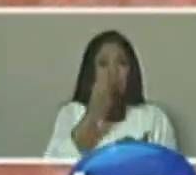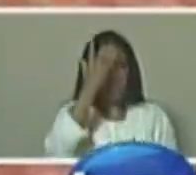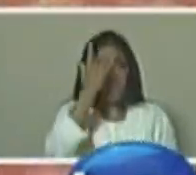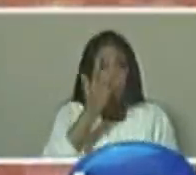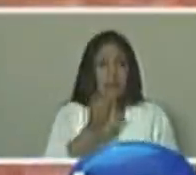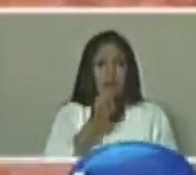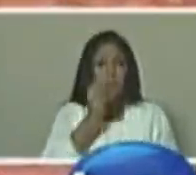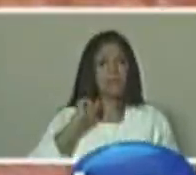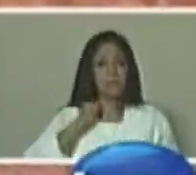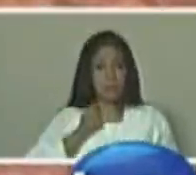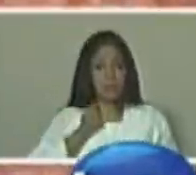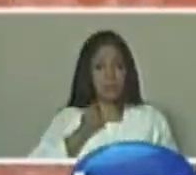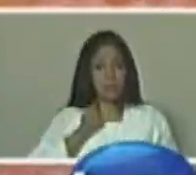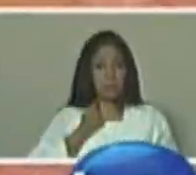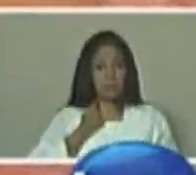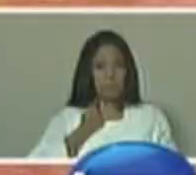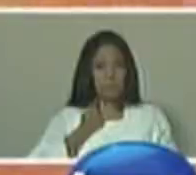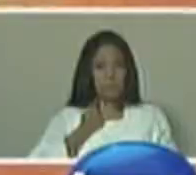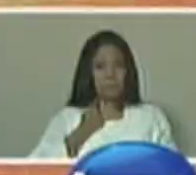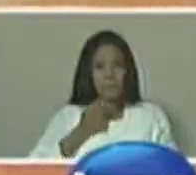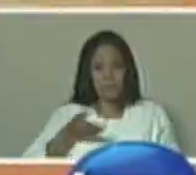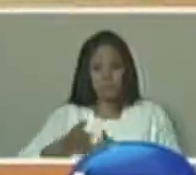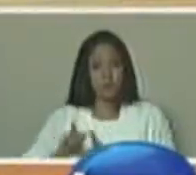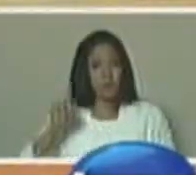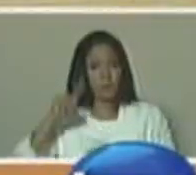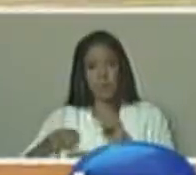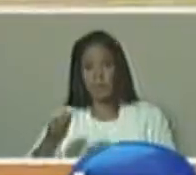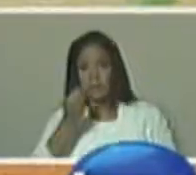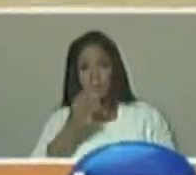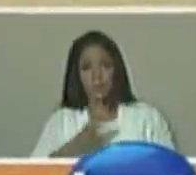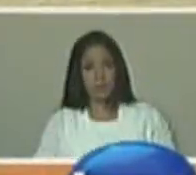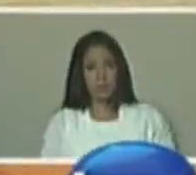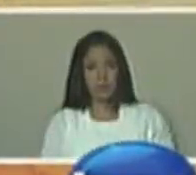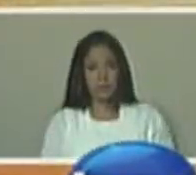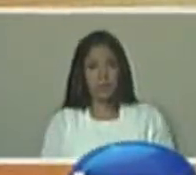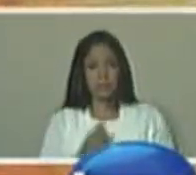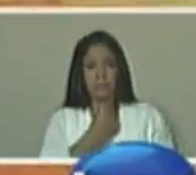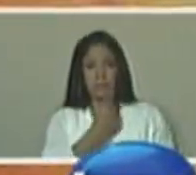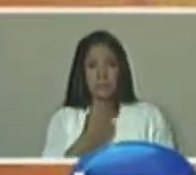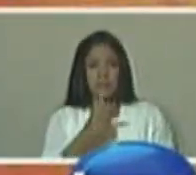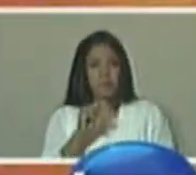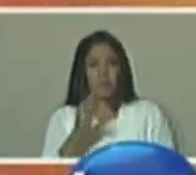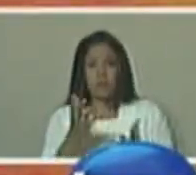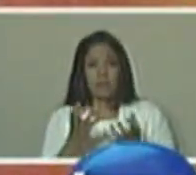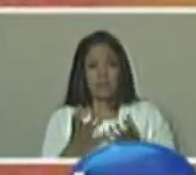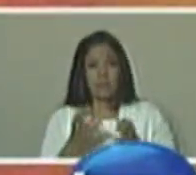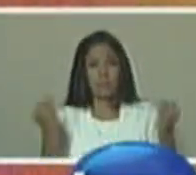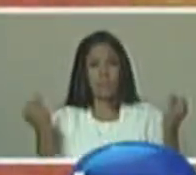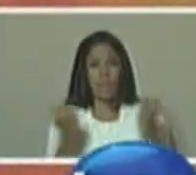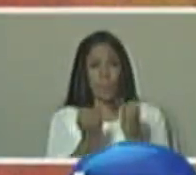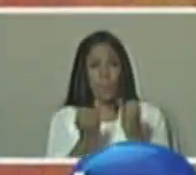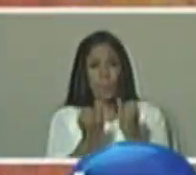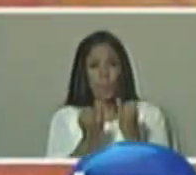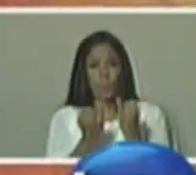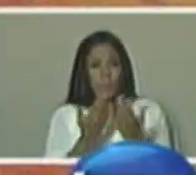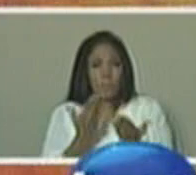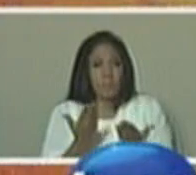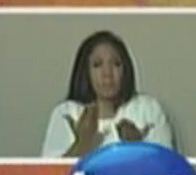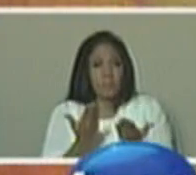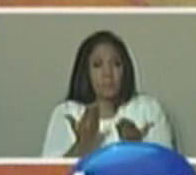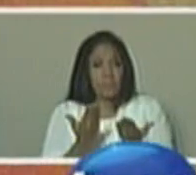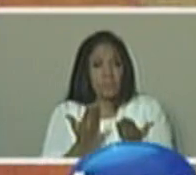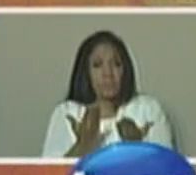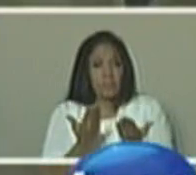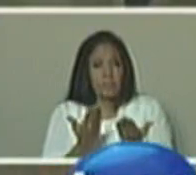hijos. Me gustaría que no se generara tanta desnutrición, que Panamá fuese